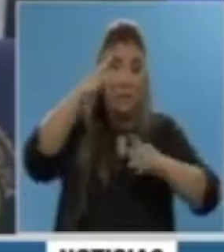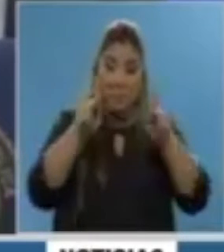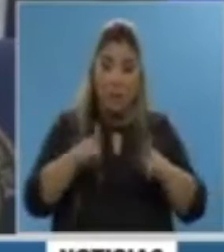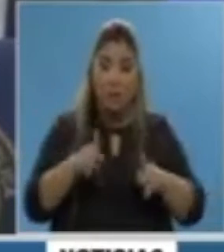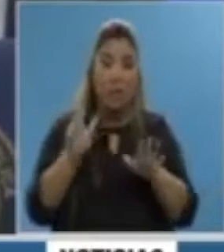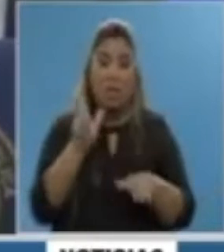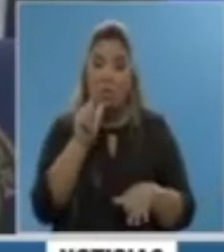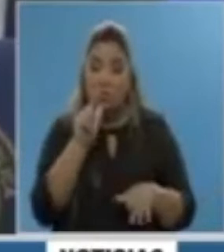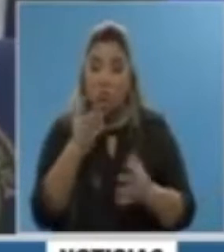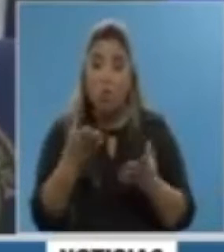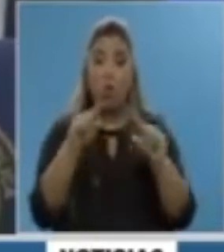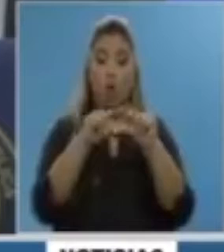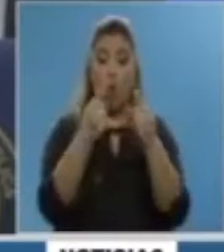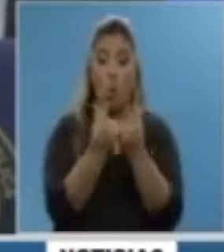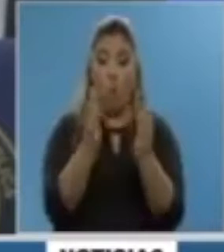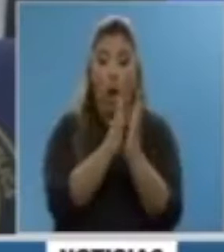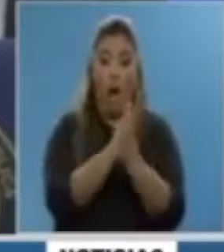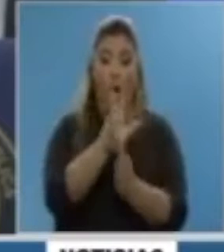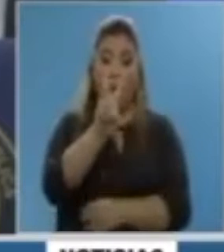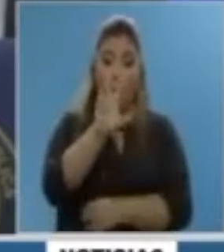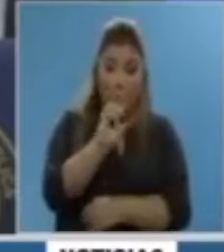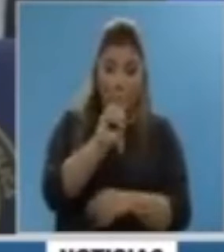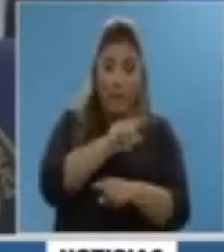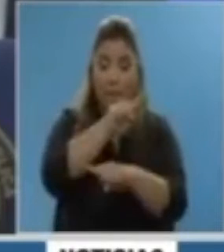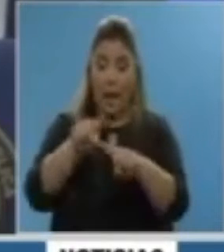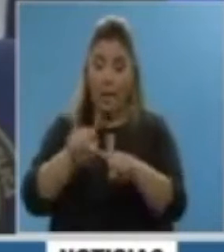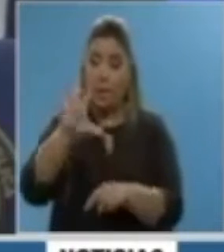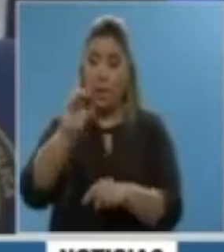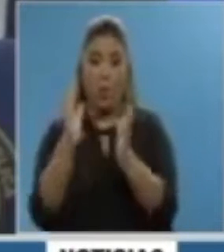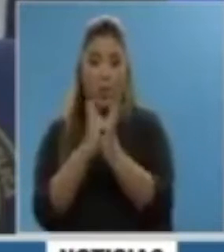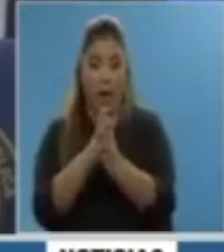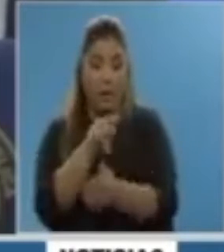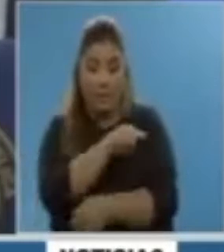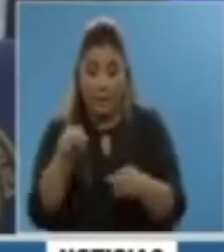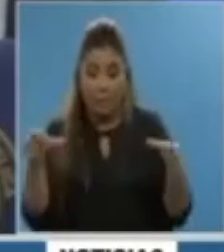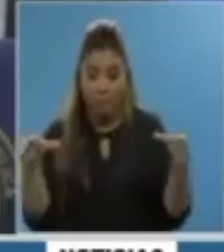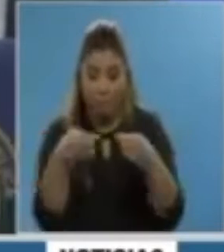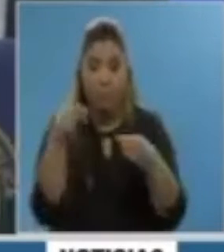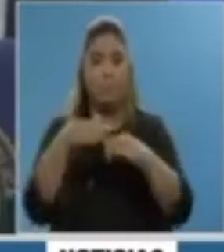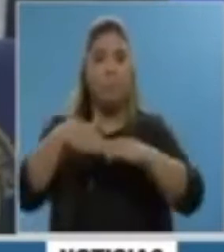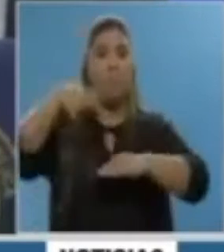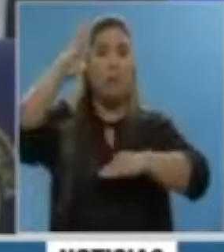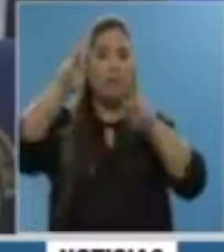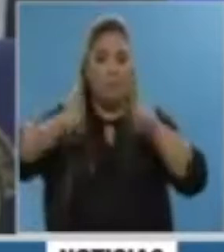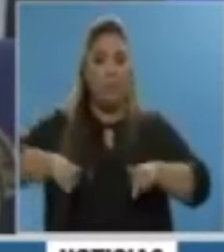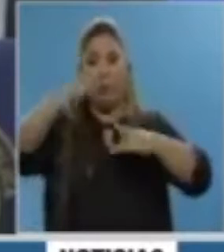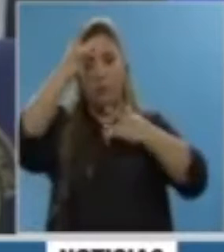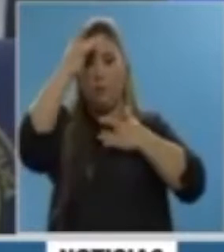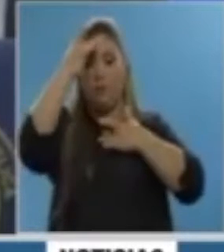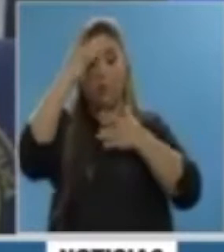presentando en población entre los grupos entre 20 y 50 años. Y que principalmente el mayor número